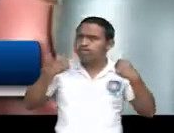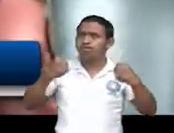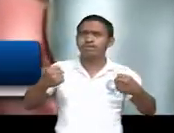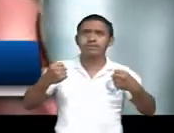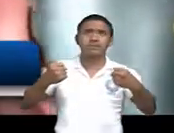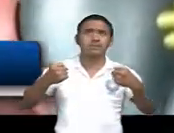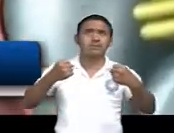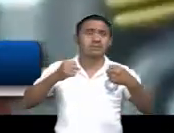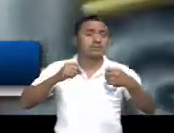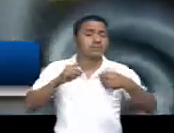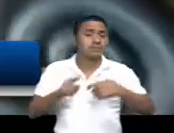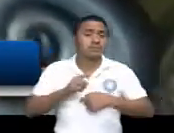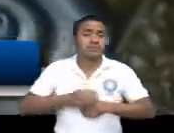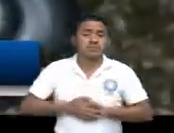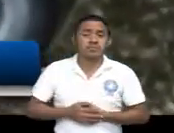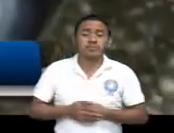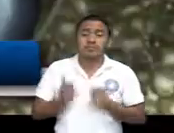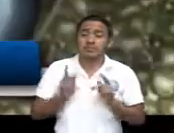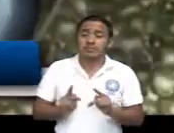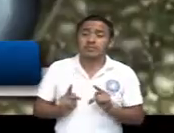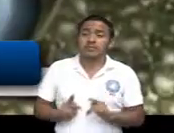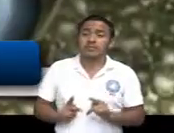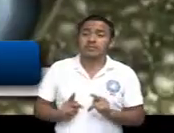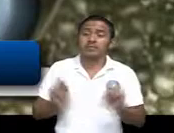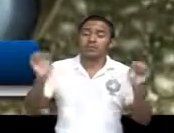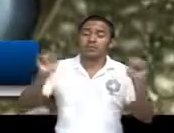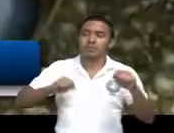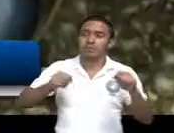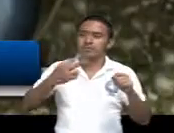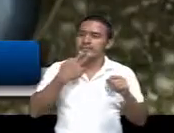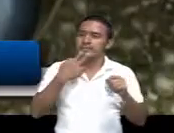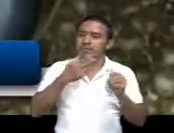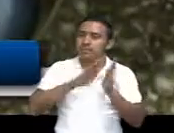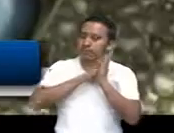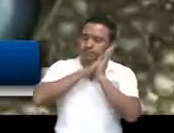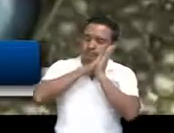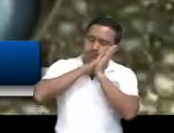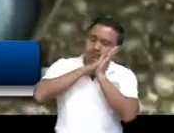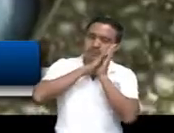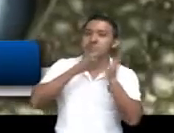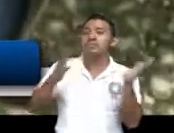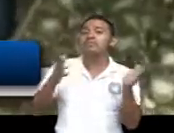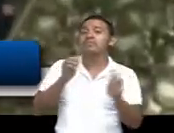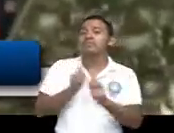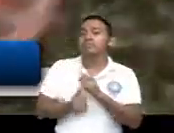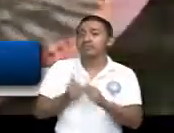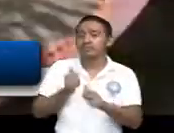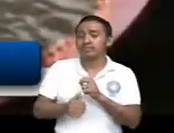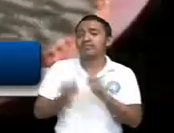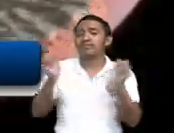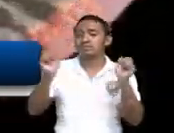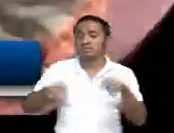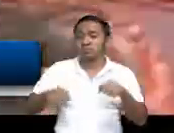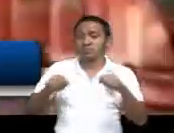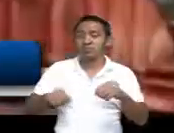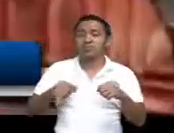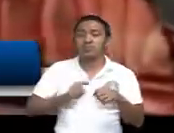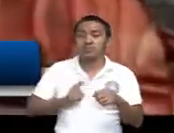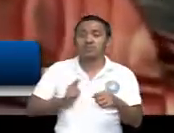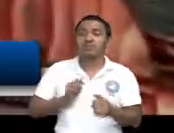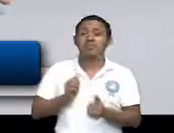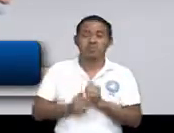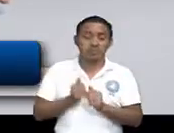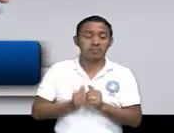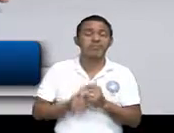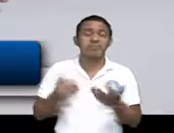puede este el paciente no dejarlo dormir y puede y tiene sus complicaciones